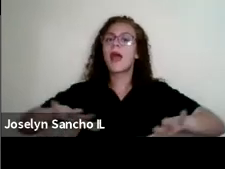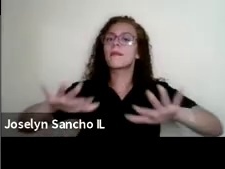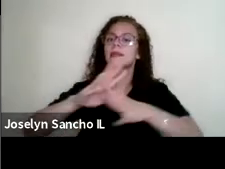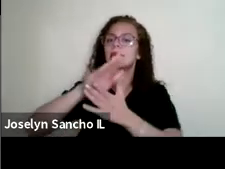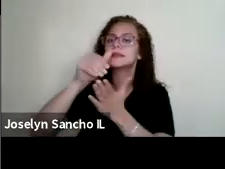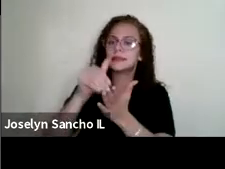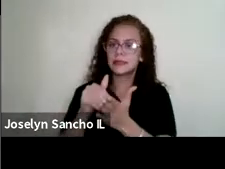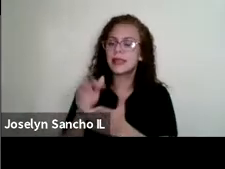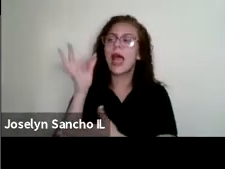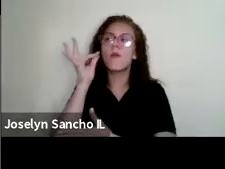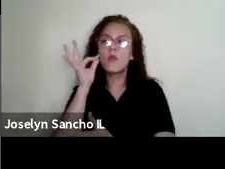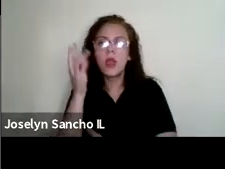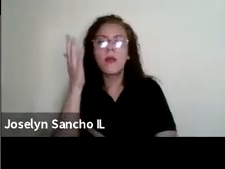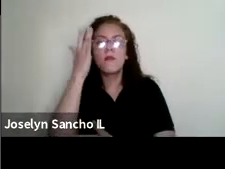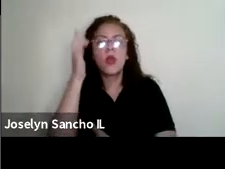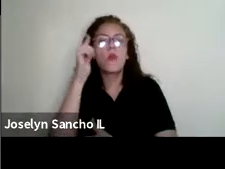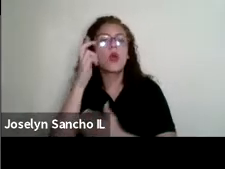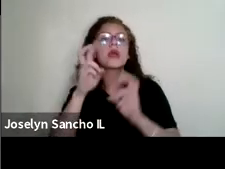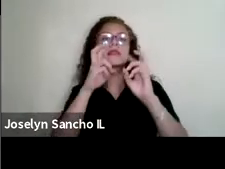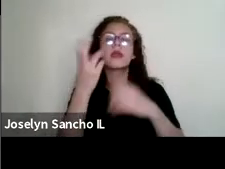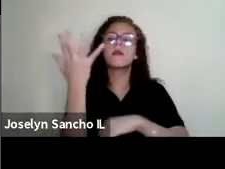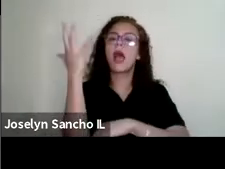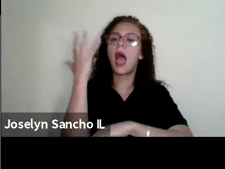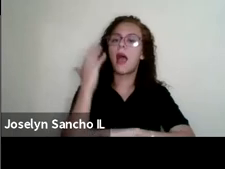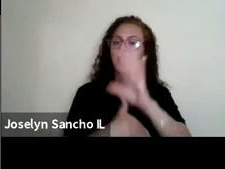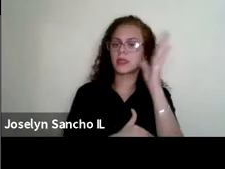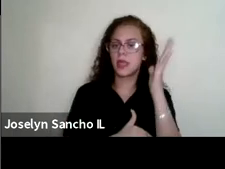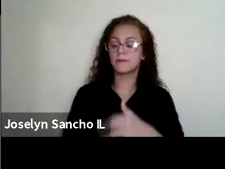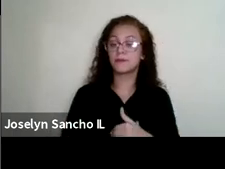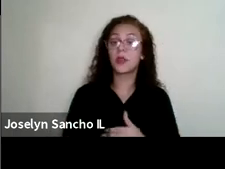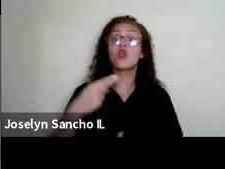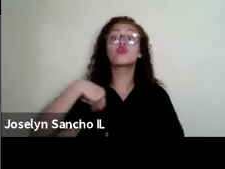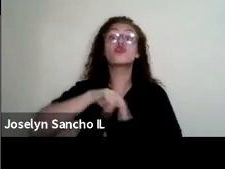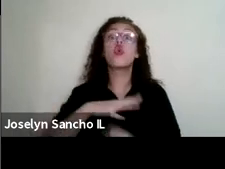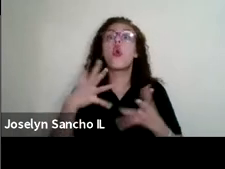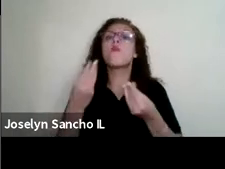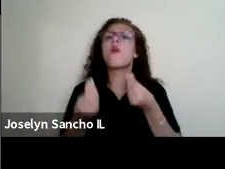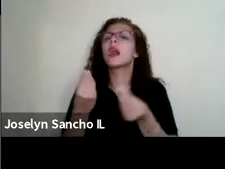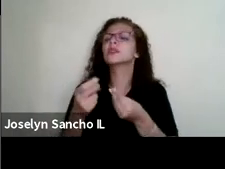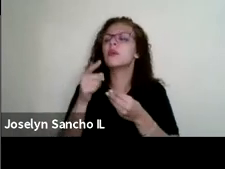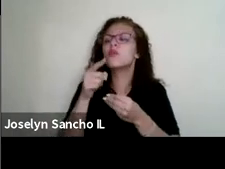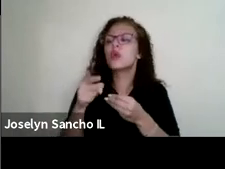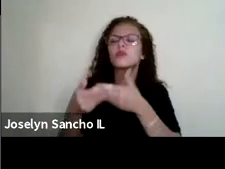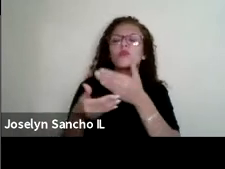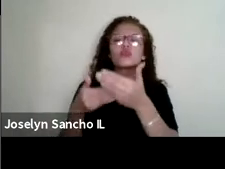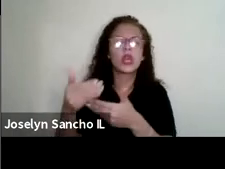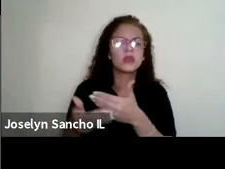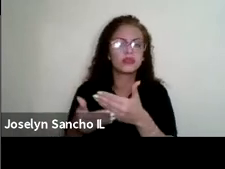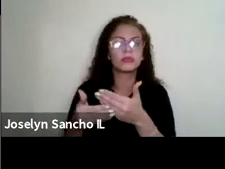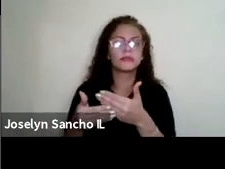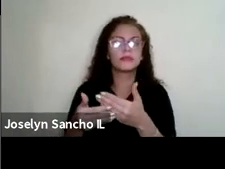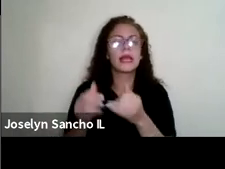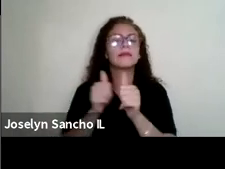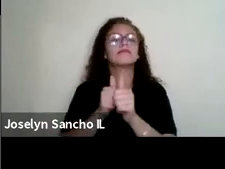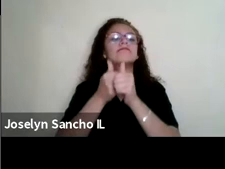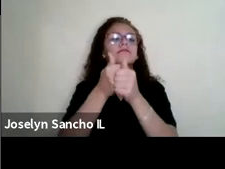Ellas están preocupadas por el tema ambiental. Nosotros, ¿cómo hacemos estos procesos? lo basamos